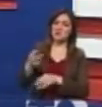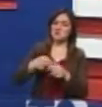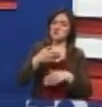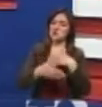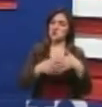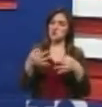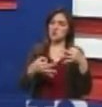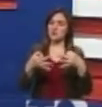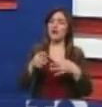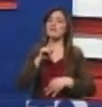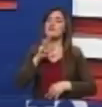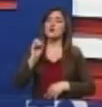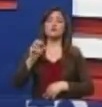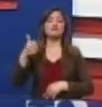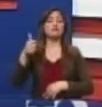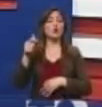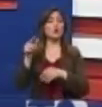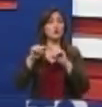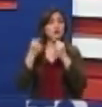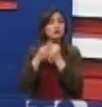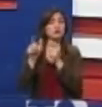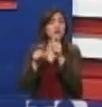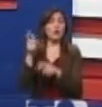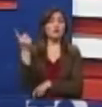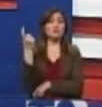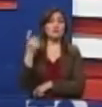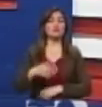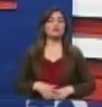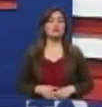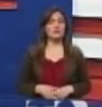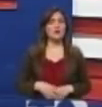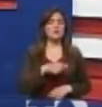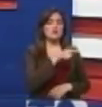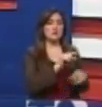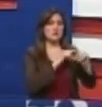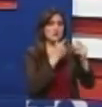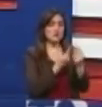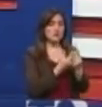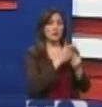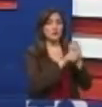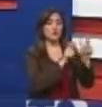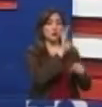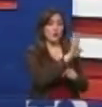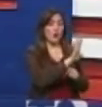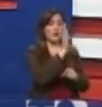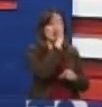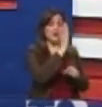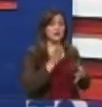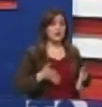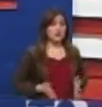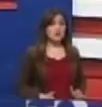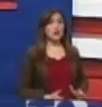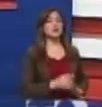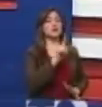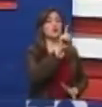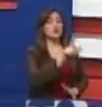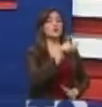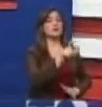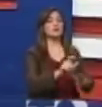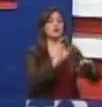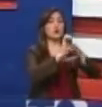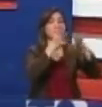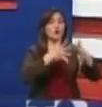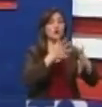tío y 11 personas más. También emitió un dictamen abstentivo a favor del delator de Odebrecht en Ecuador, José Concienciao Santos,